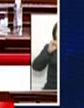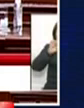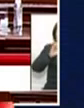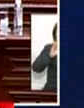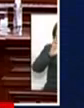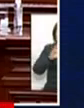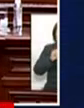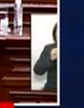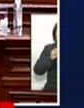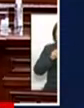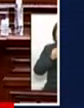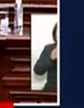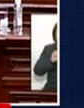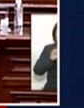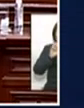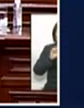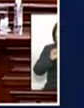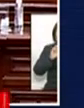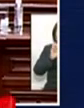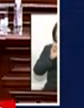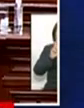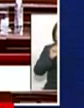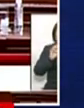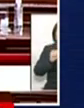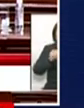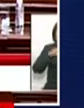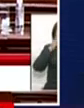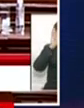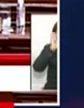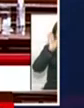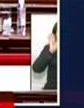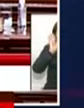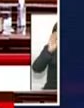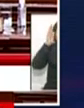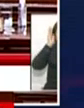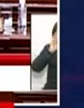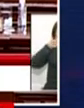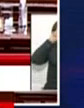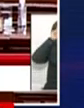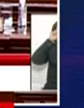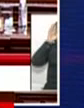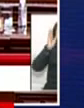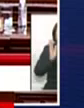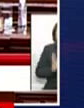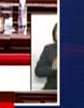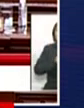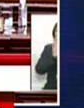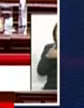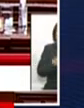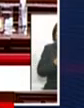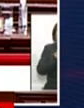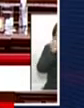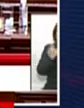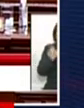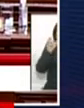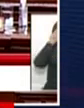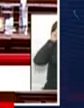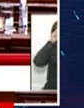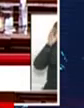de la República, debe convocar de inmediato elecciones. En el año 2000, el señor Paniagua creó